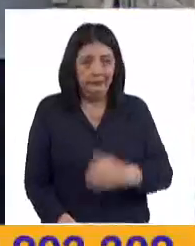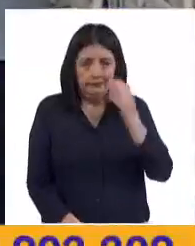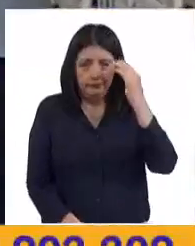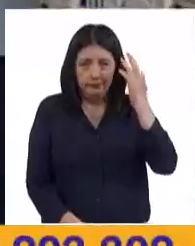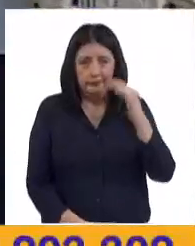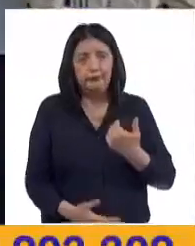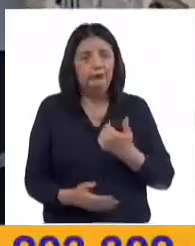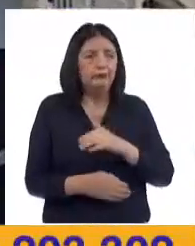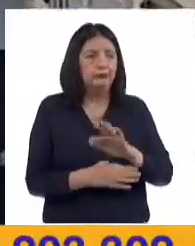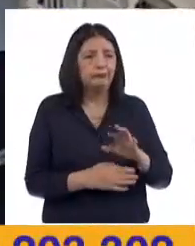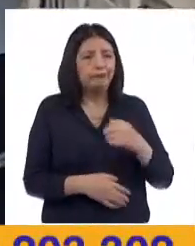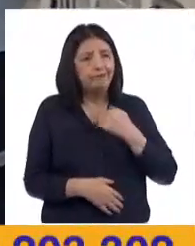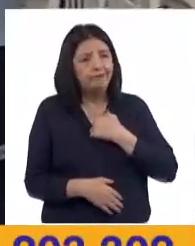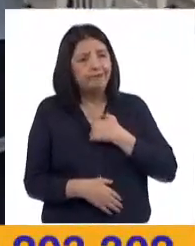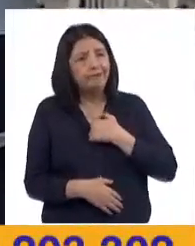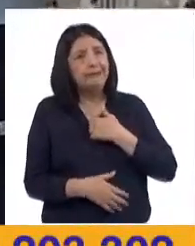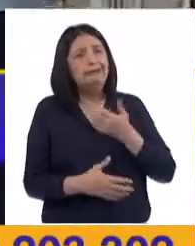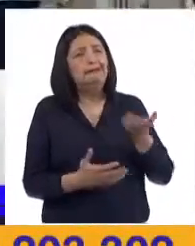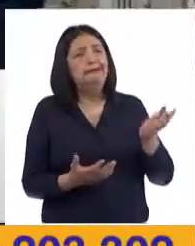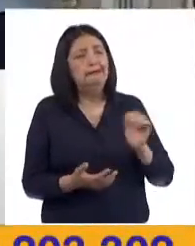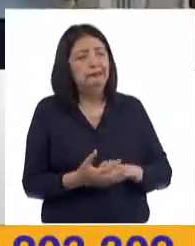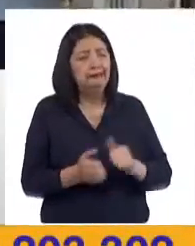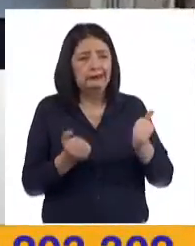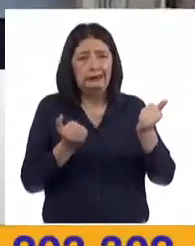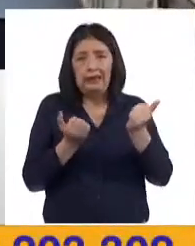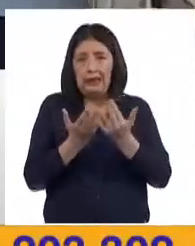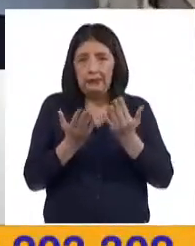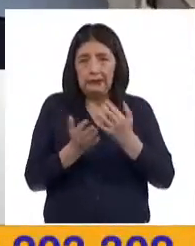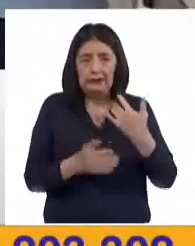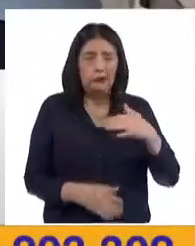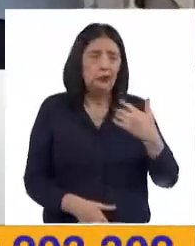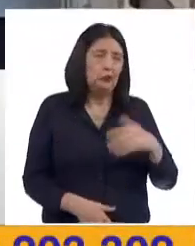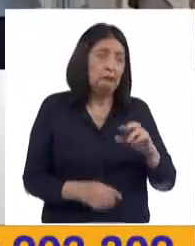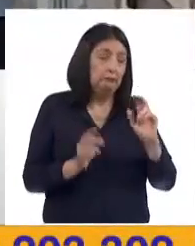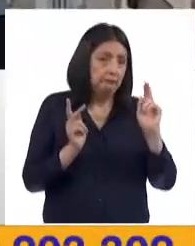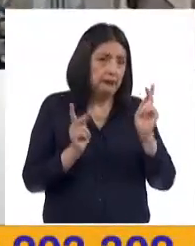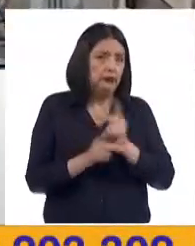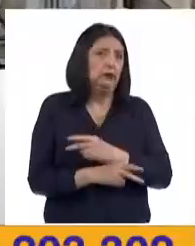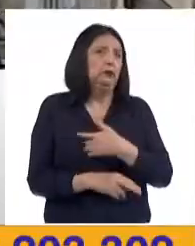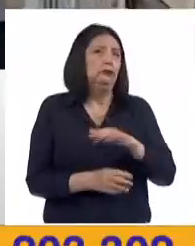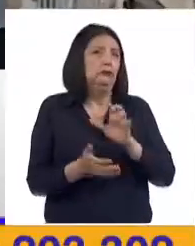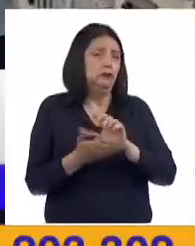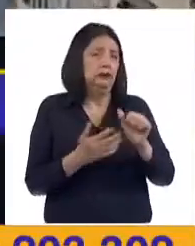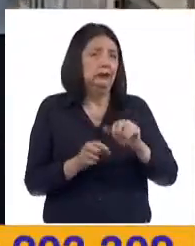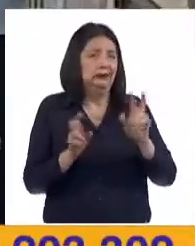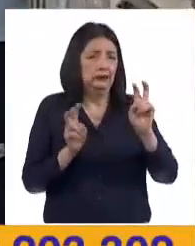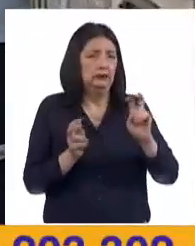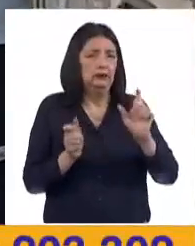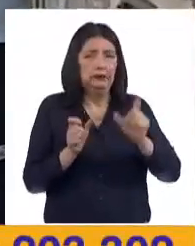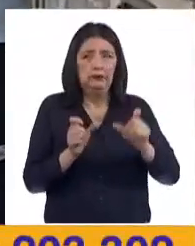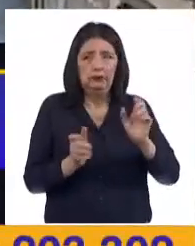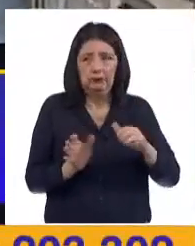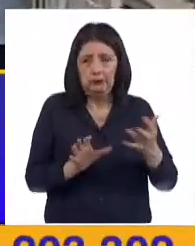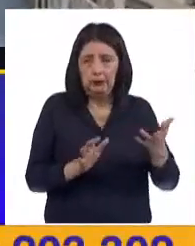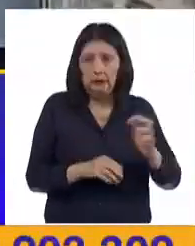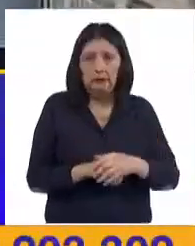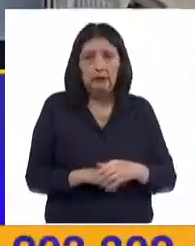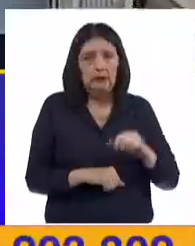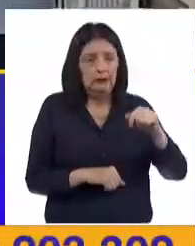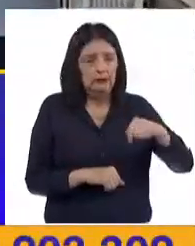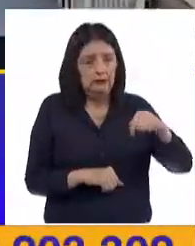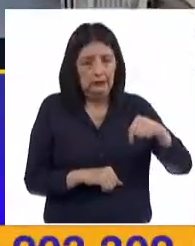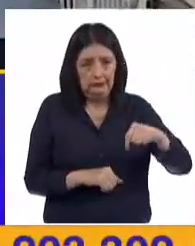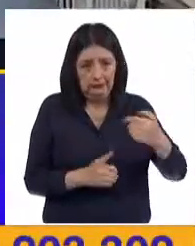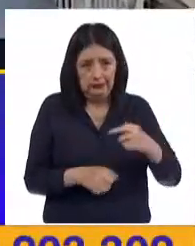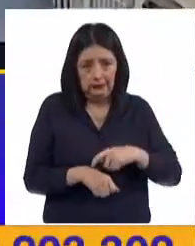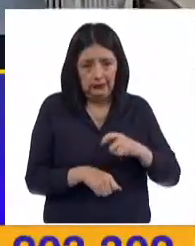¿Cómo están? Buenas tardes. Lamentablemente, abril se ha convertido en el peor mes en cuanto al tema de fallecidos en lo que va de